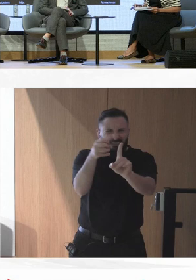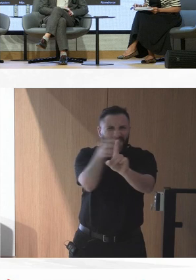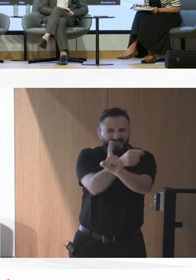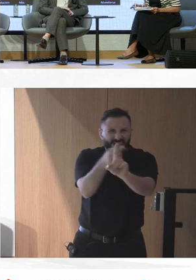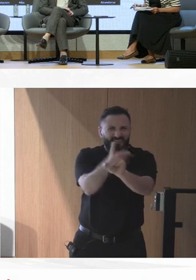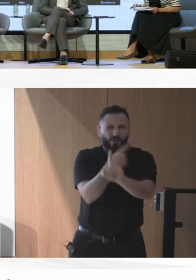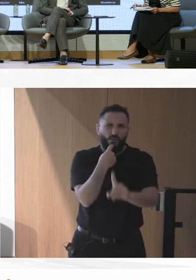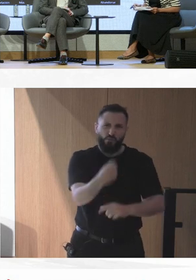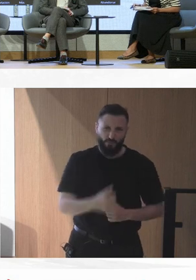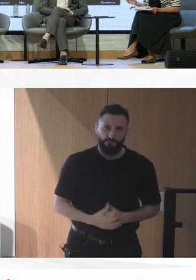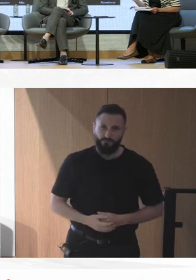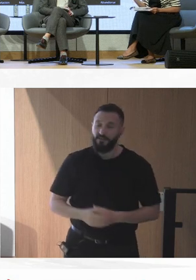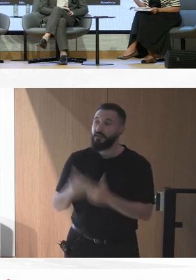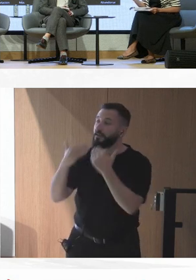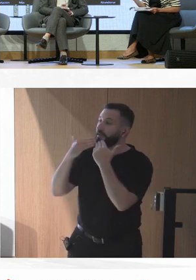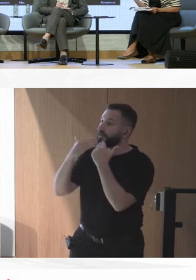Muchísimas gracias.